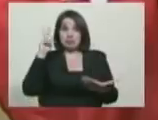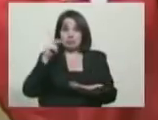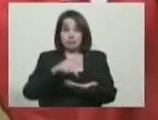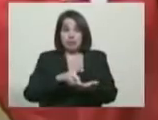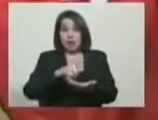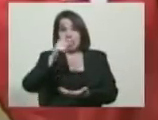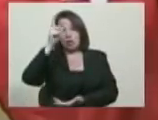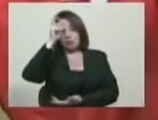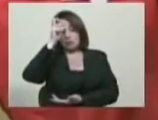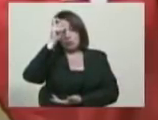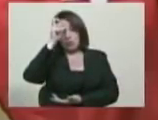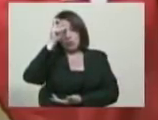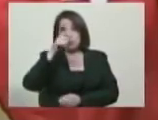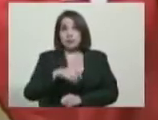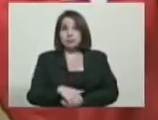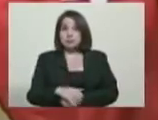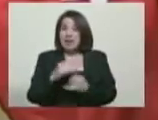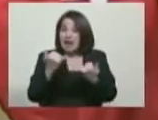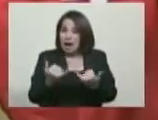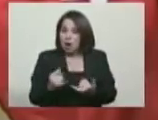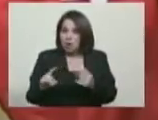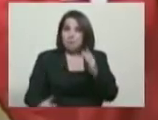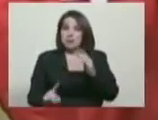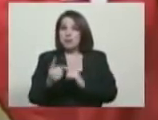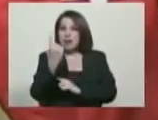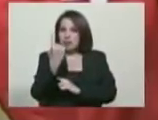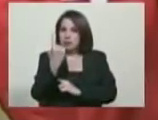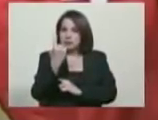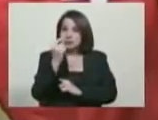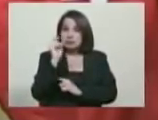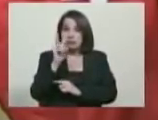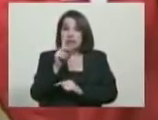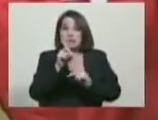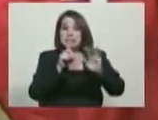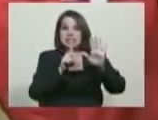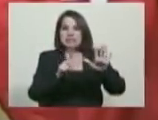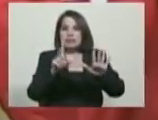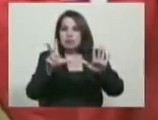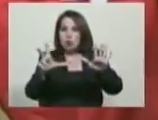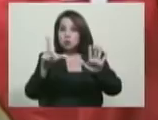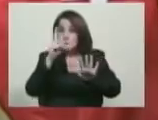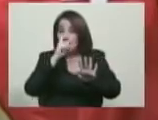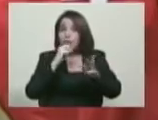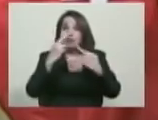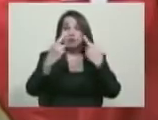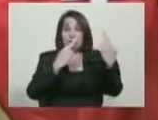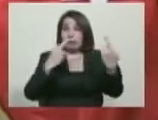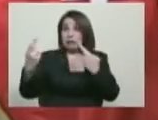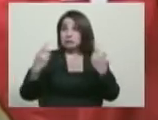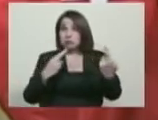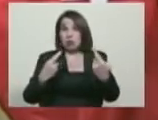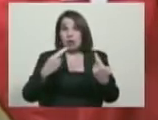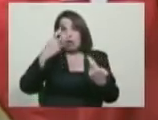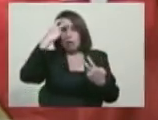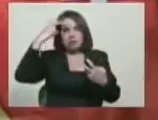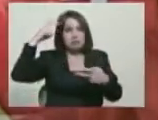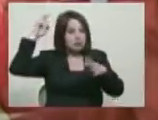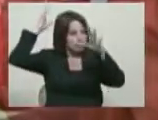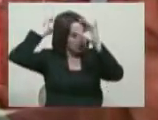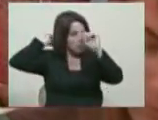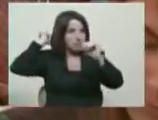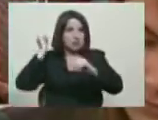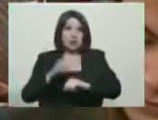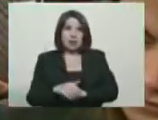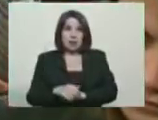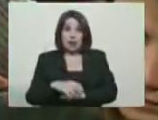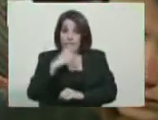Y ahora hemos tenido por primera vez en 68 años de relaciones diplomáticas